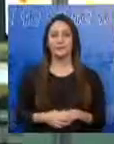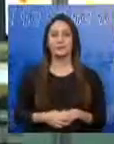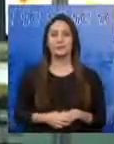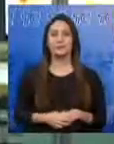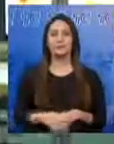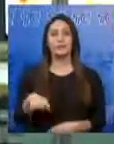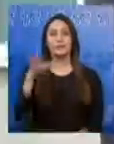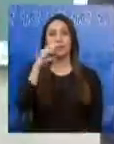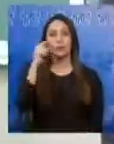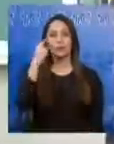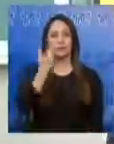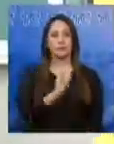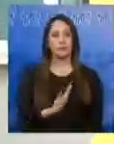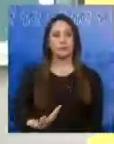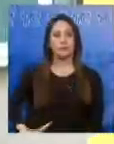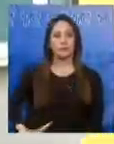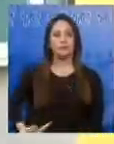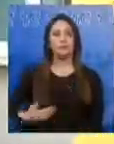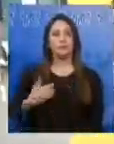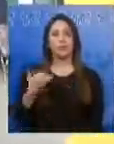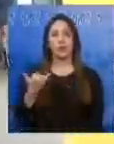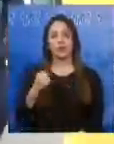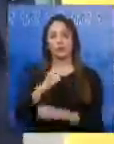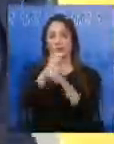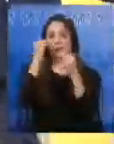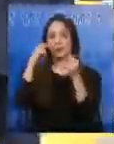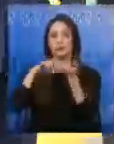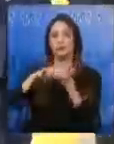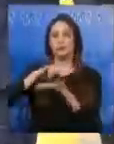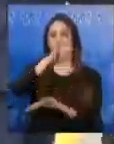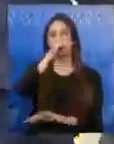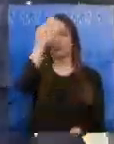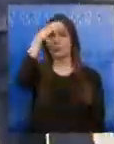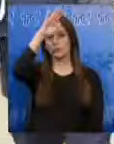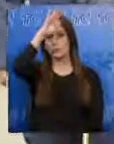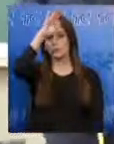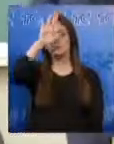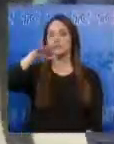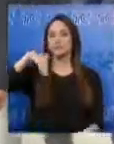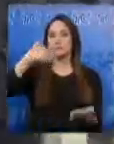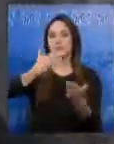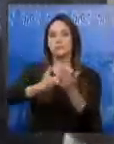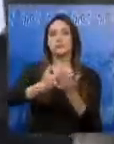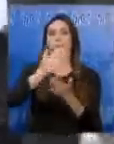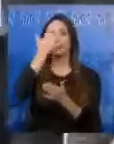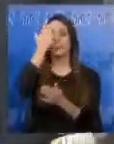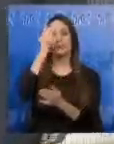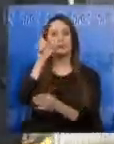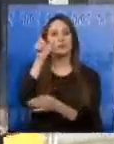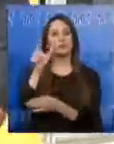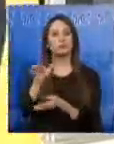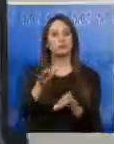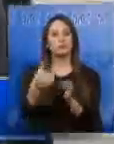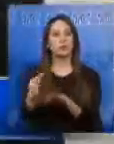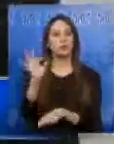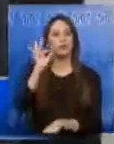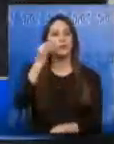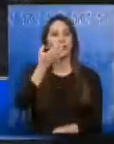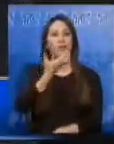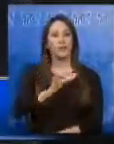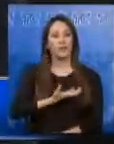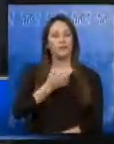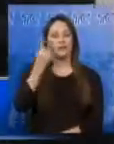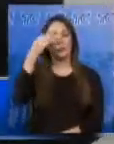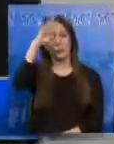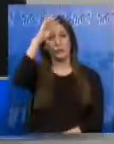El jefe de Estado, Rafael Correa, viajó esta mañana a Cuba para asistir a las honras fúnebres de Fidel Castro. El